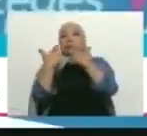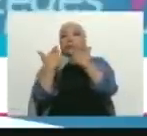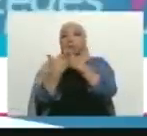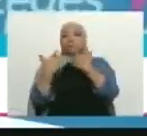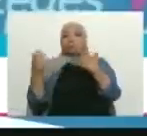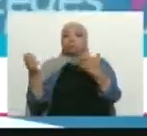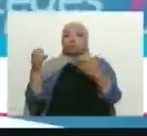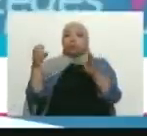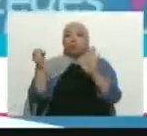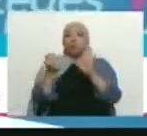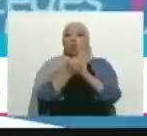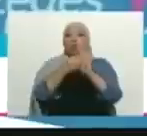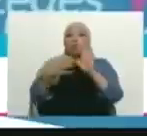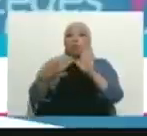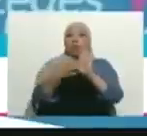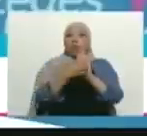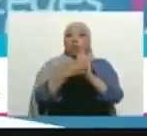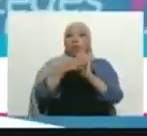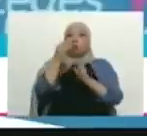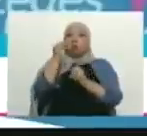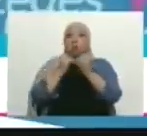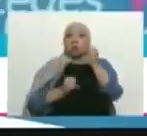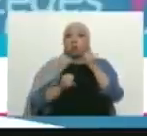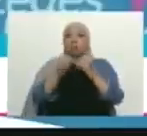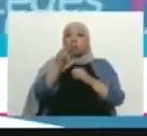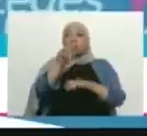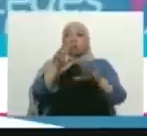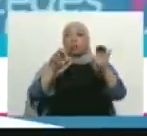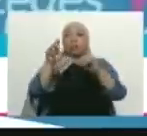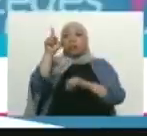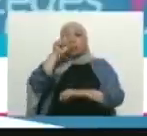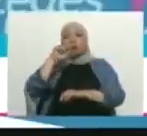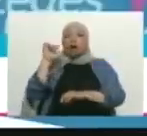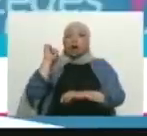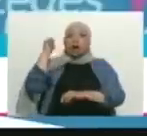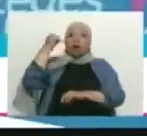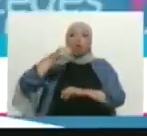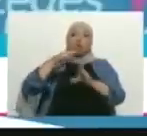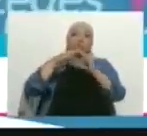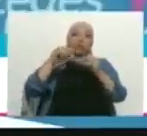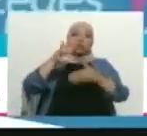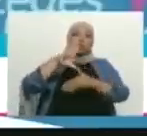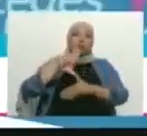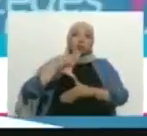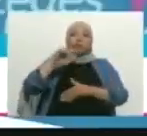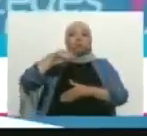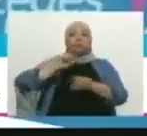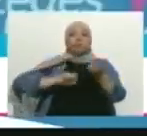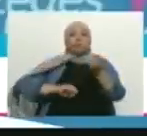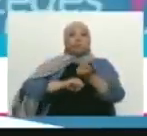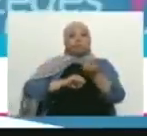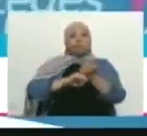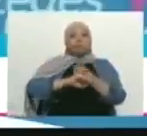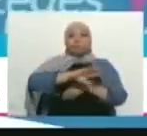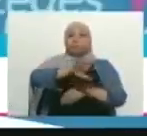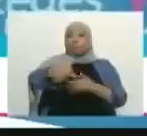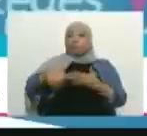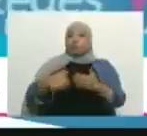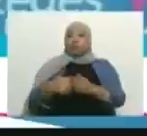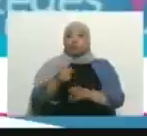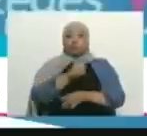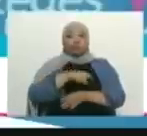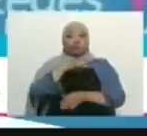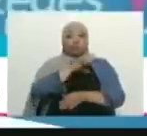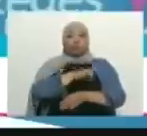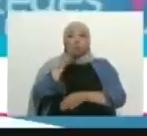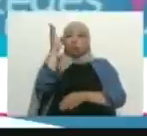los golpes de Estado en los últimos 70 años en América Latina y el Caribe. Todos los golpes de Estado que ha habido, el de Chile, el